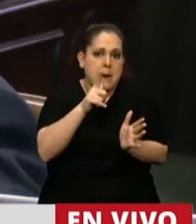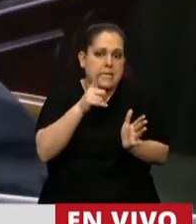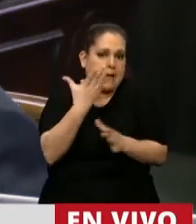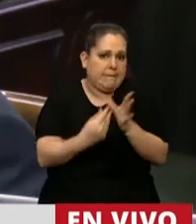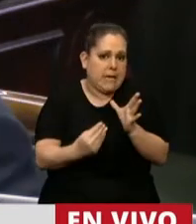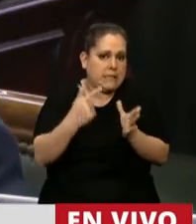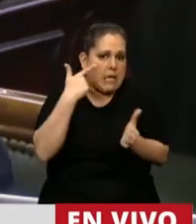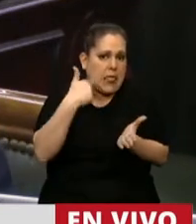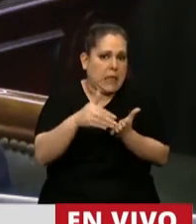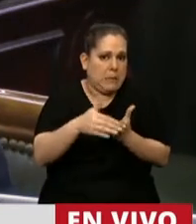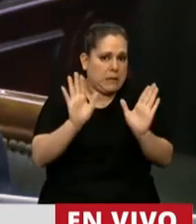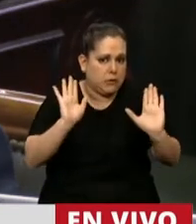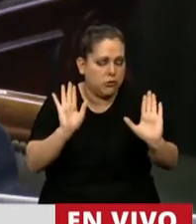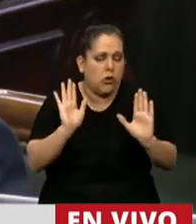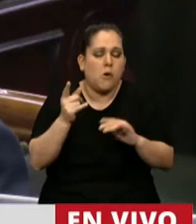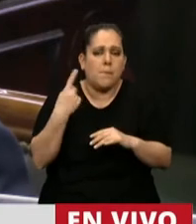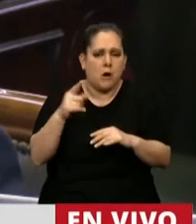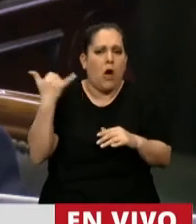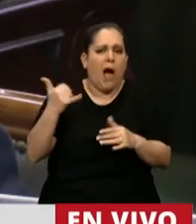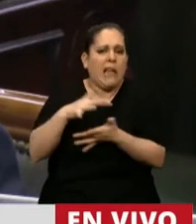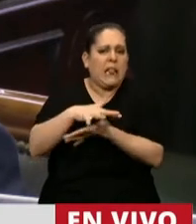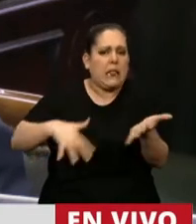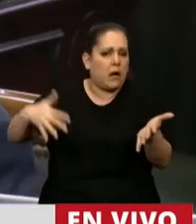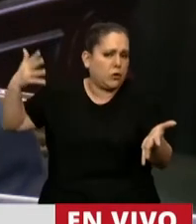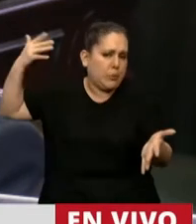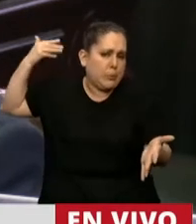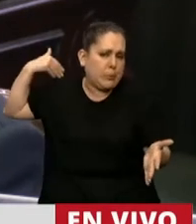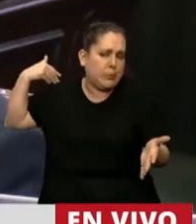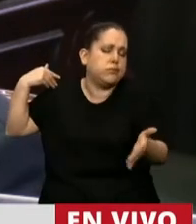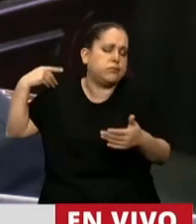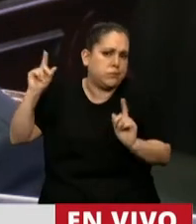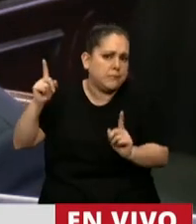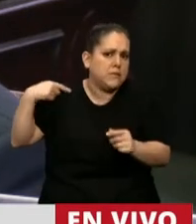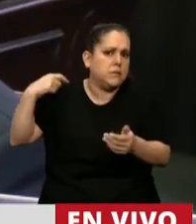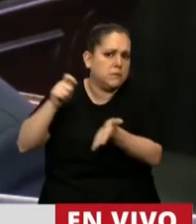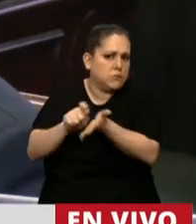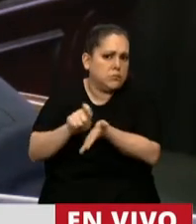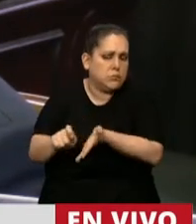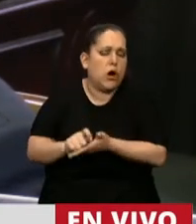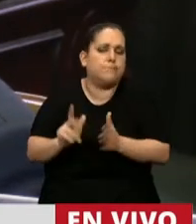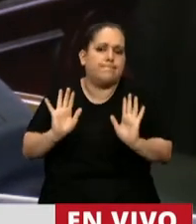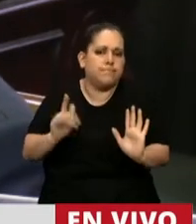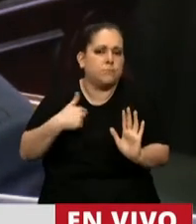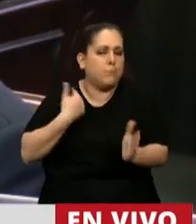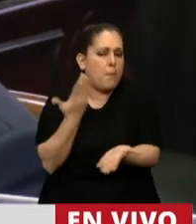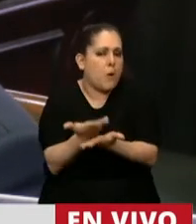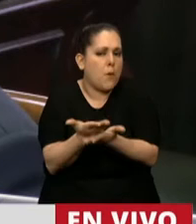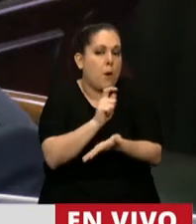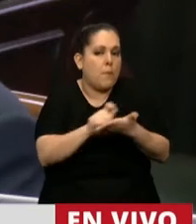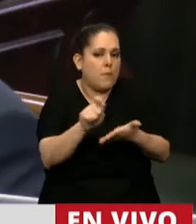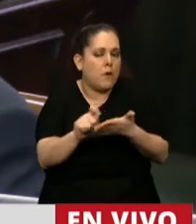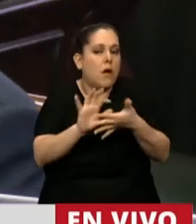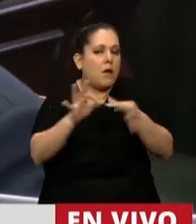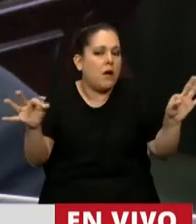todo que se viene acarreando de textos antiguos. Nosotros proponemos que la redacción sea los profesionales